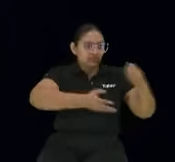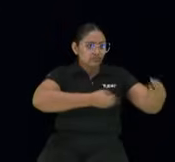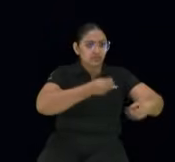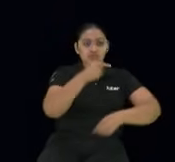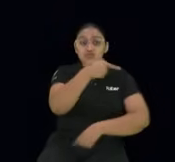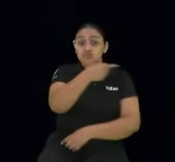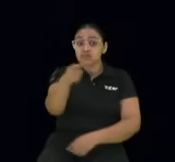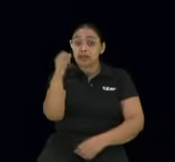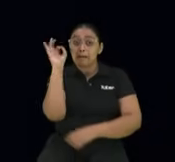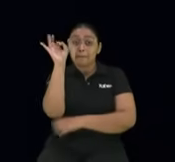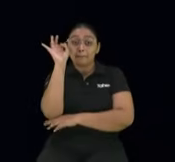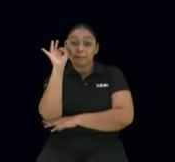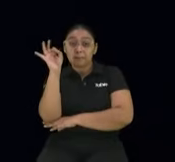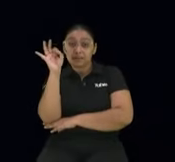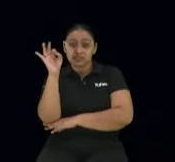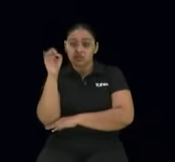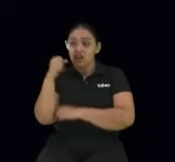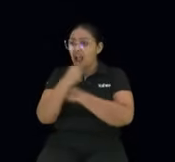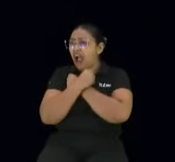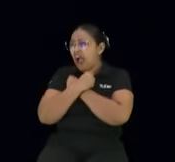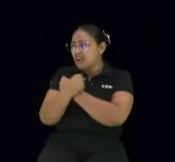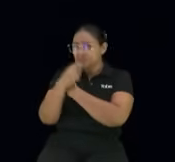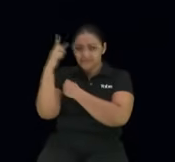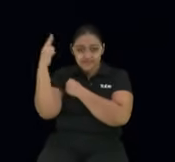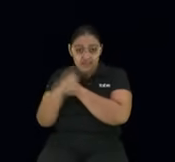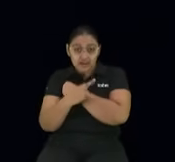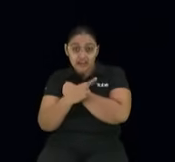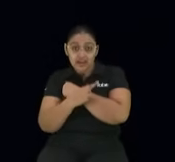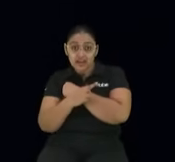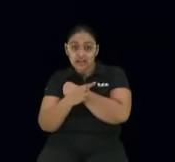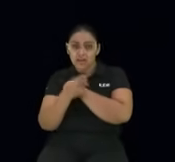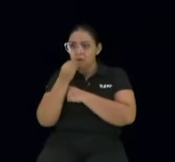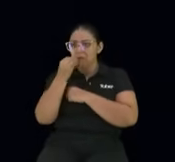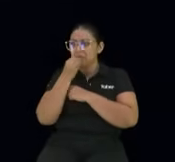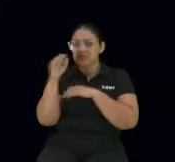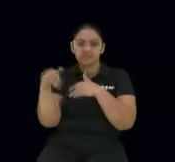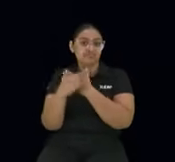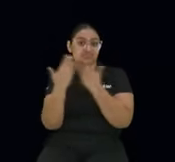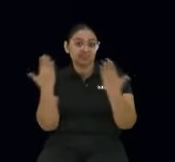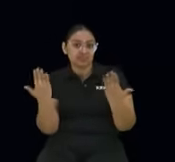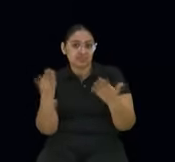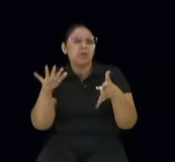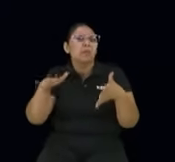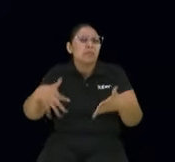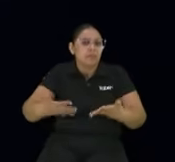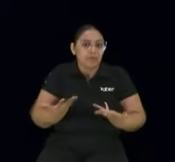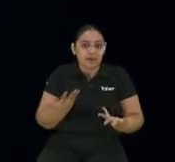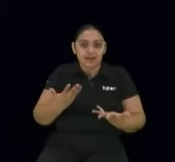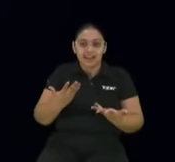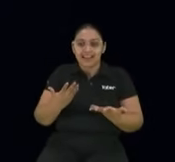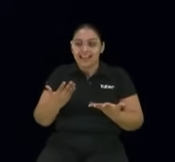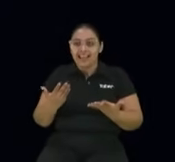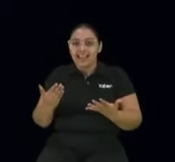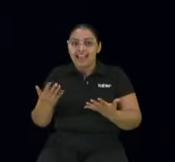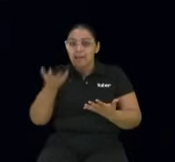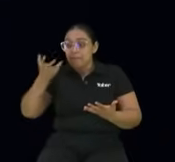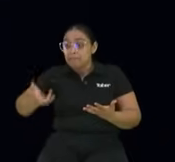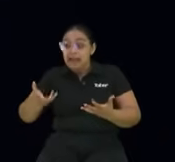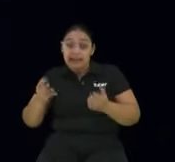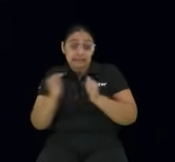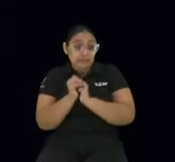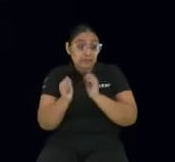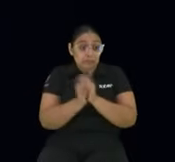verdad rábano les darían en la mañana porque ese montón de calorías y de manteca los tamales no lo llevan más que al